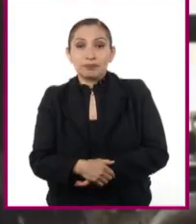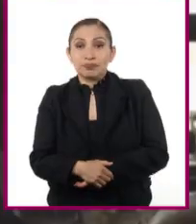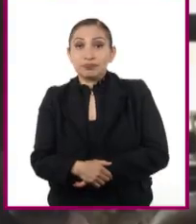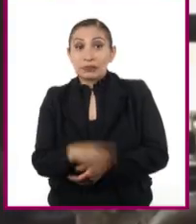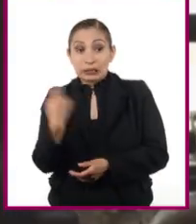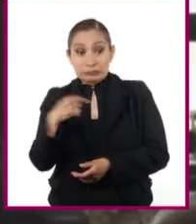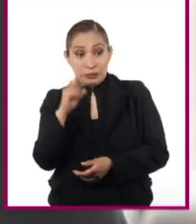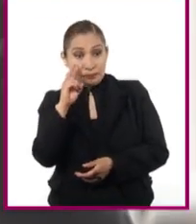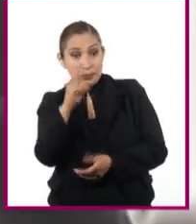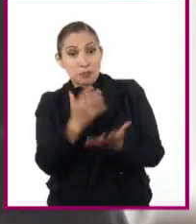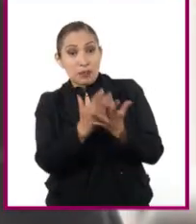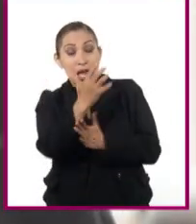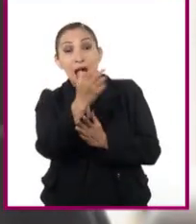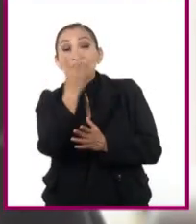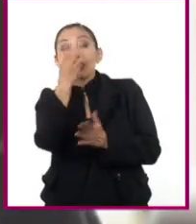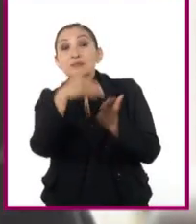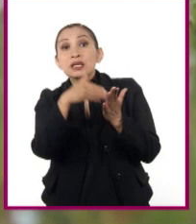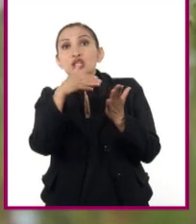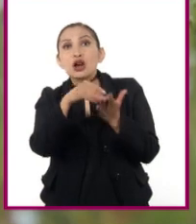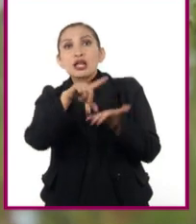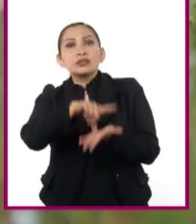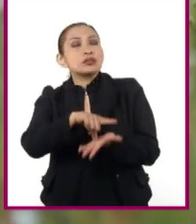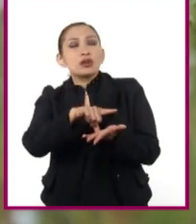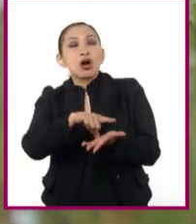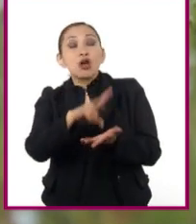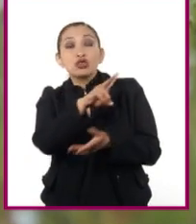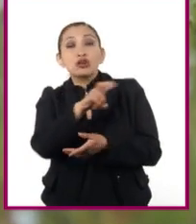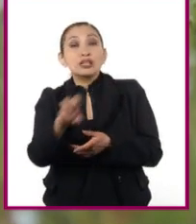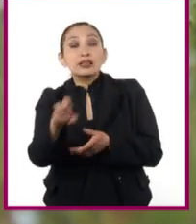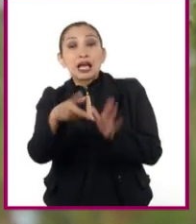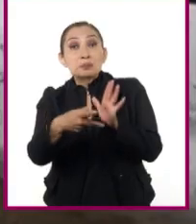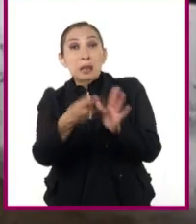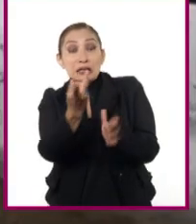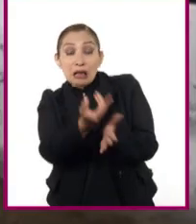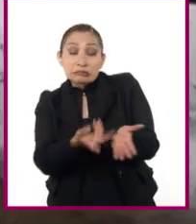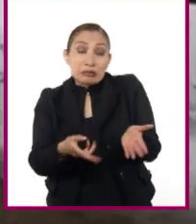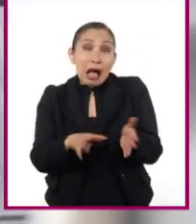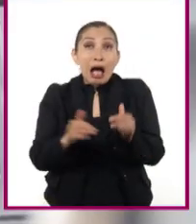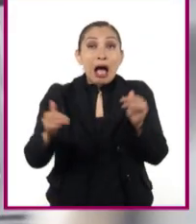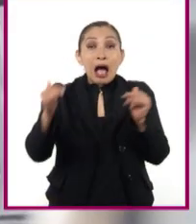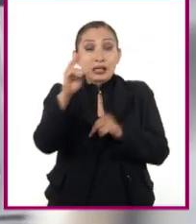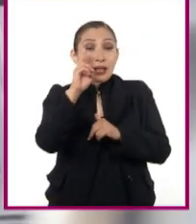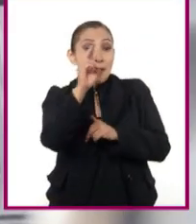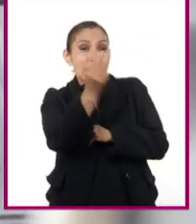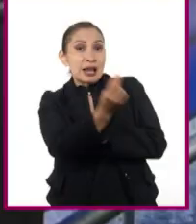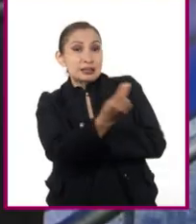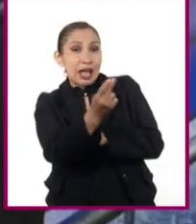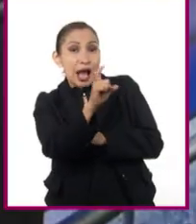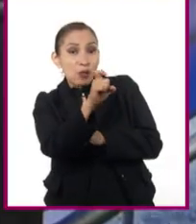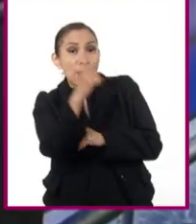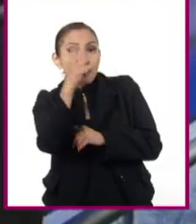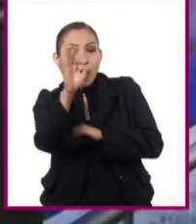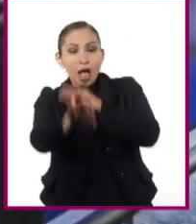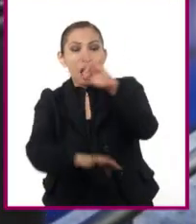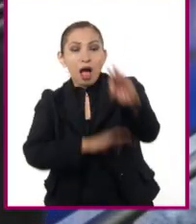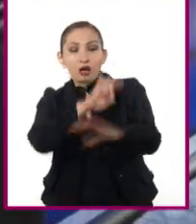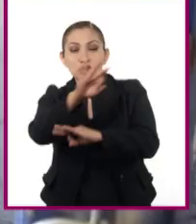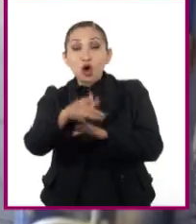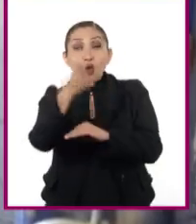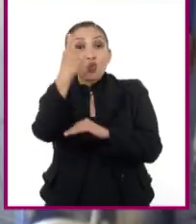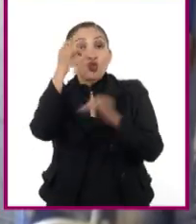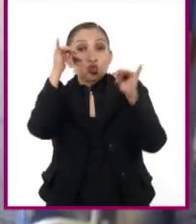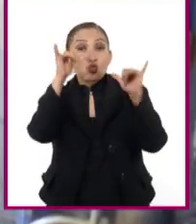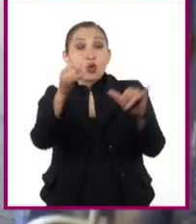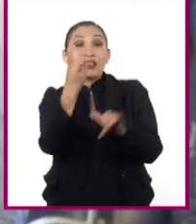una cantidad que se eleva a 3 millones de litros, casi 200 veces si se considera el agua necesaria para criar a toda una